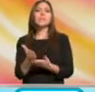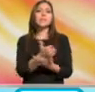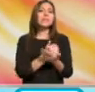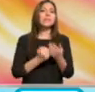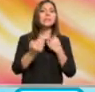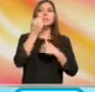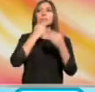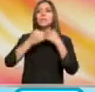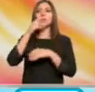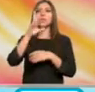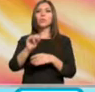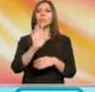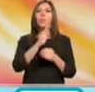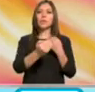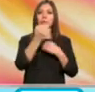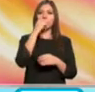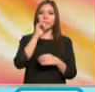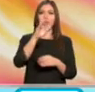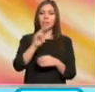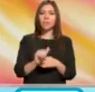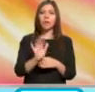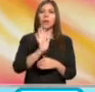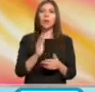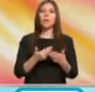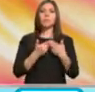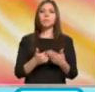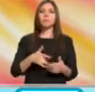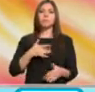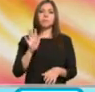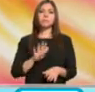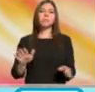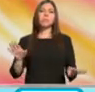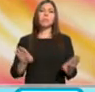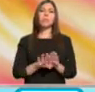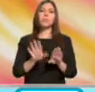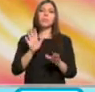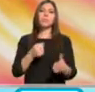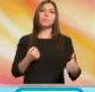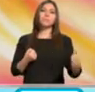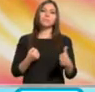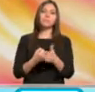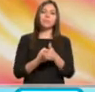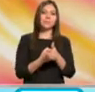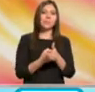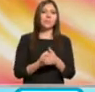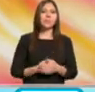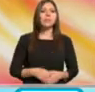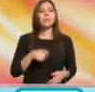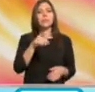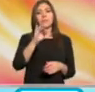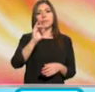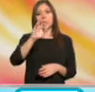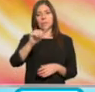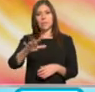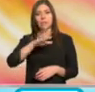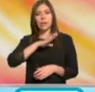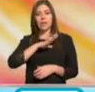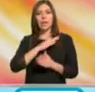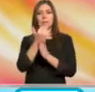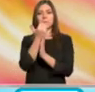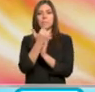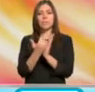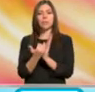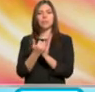esta fibra, vamos a desplazar alimentos de otro estilo. Para empezar, la fibra normalmente pues vienen alimentos que son bajos en